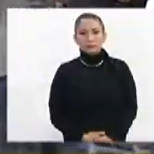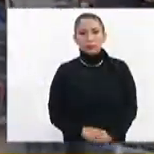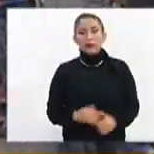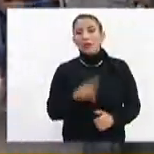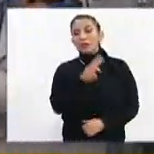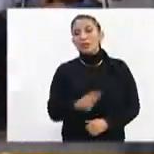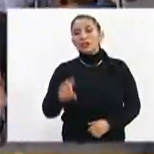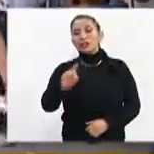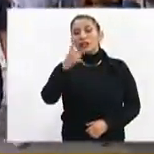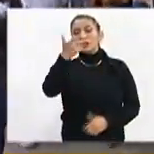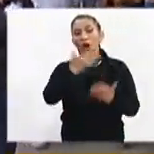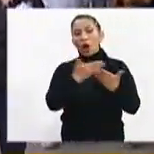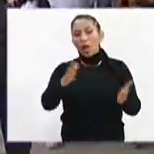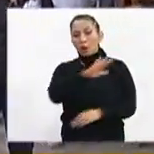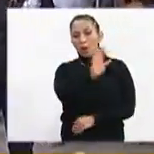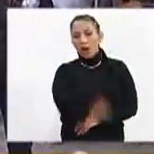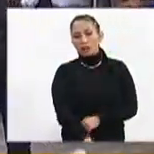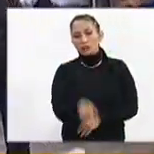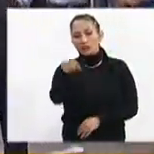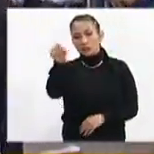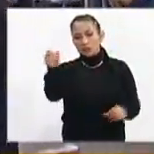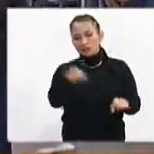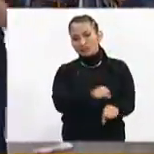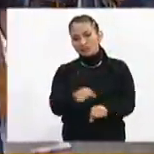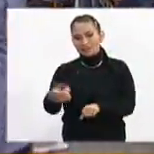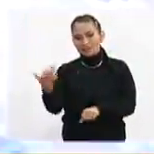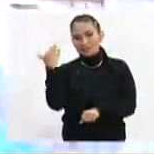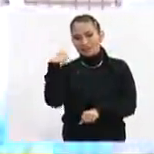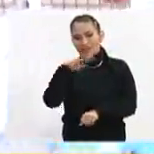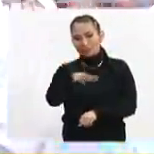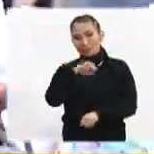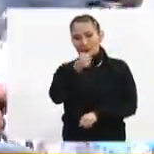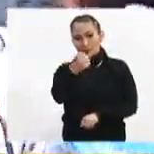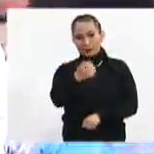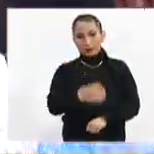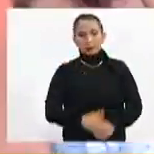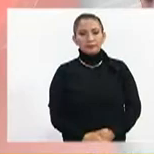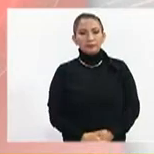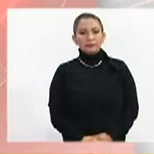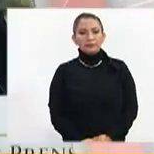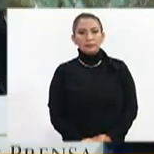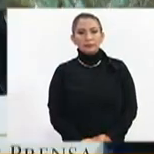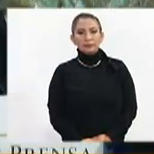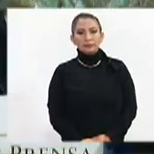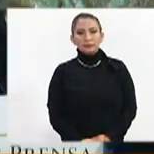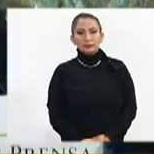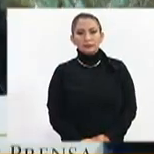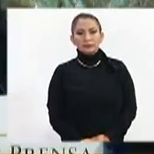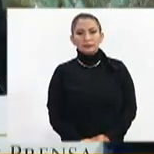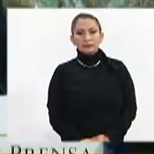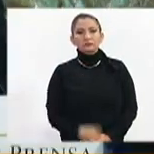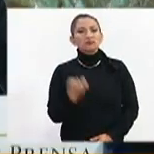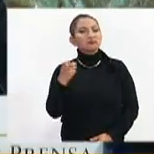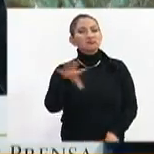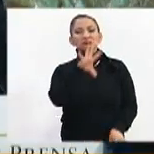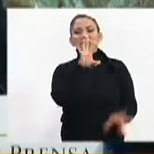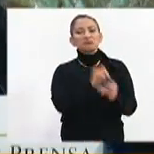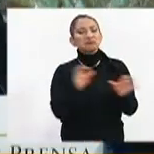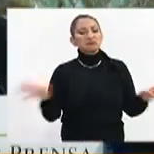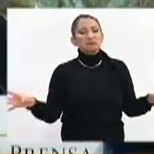Aumentó a 338 el número de víctimas por el sismo del pasado 19 de septiembre. Esto nos da un